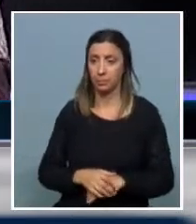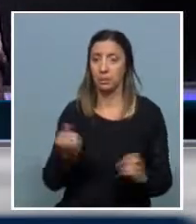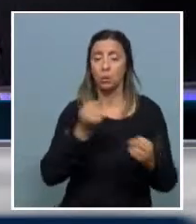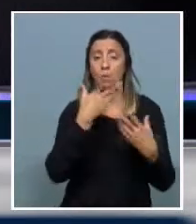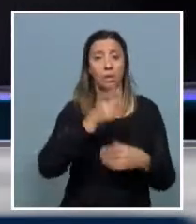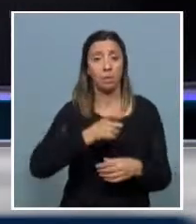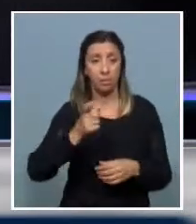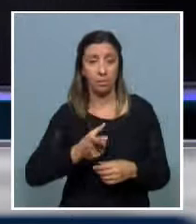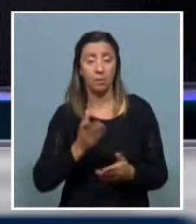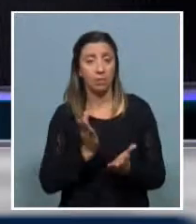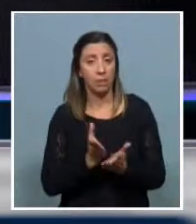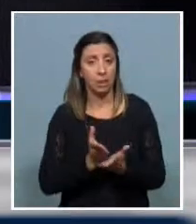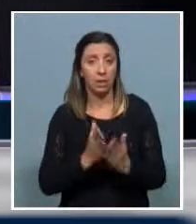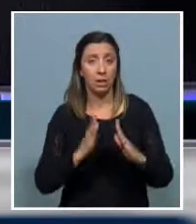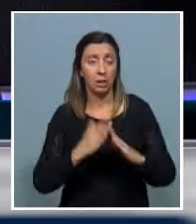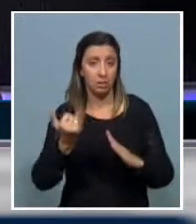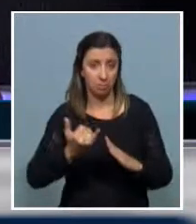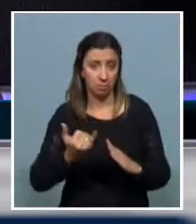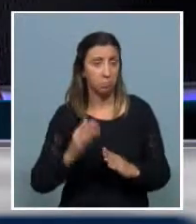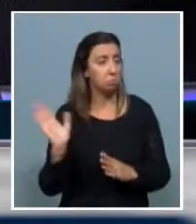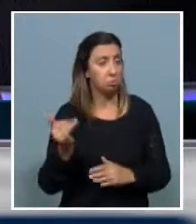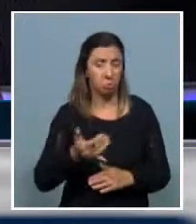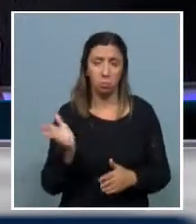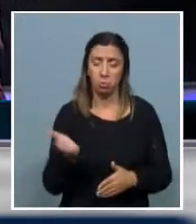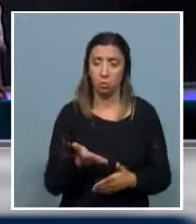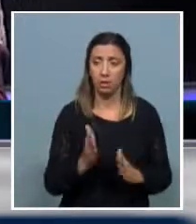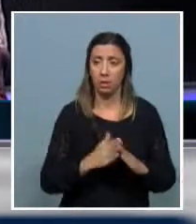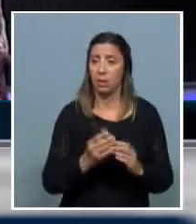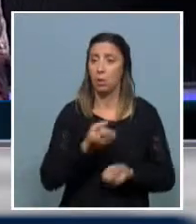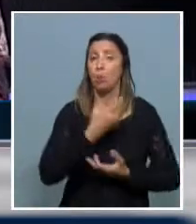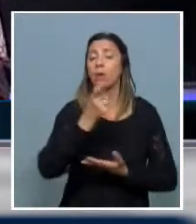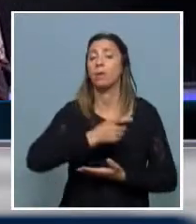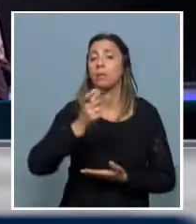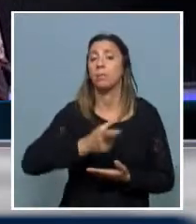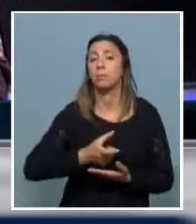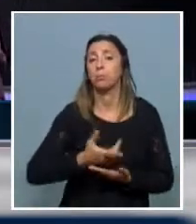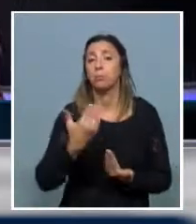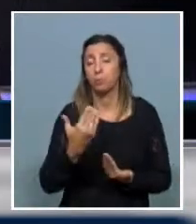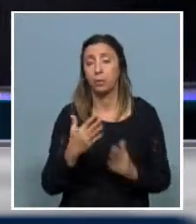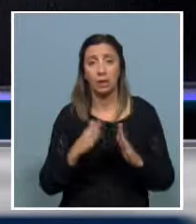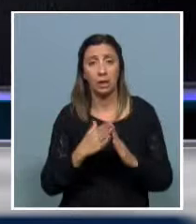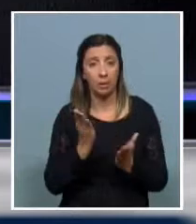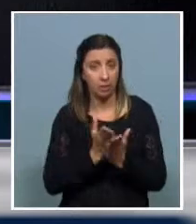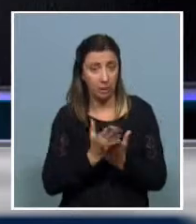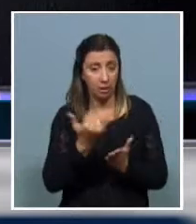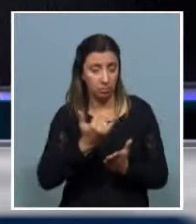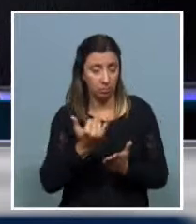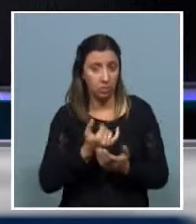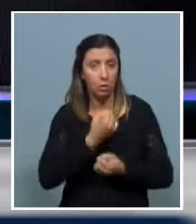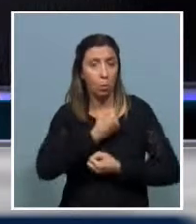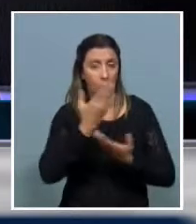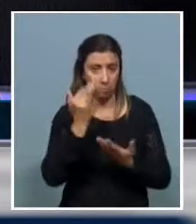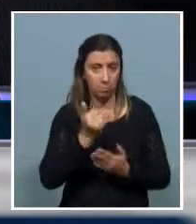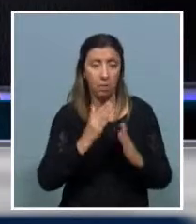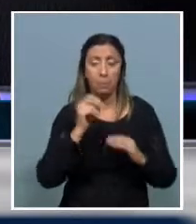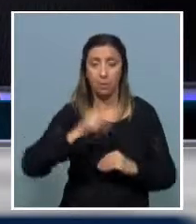¿cualquier funcionario tiene derecho a tener una vivienda social? Sí, se han dado. ¿Cualquier persona de clase media tiene derecho a una vivienda social? Se han